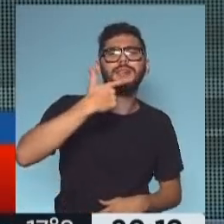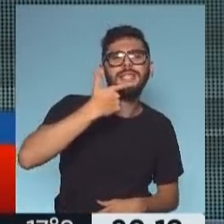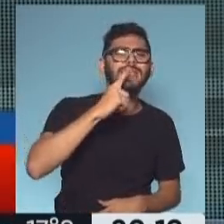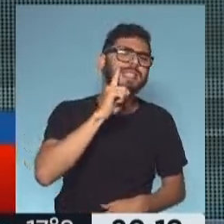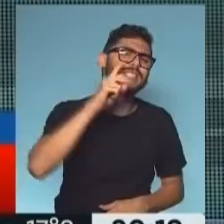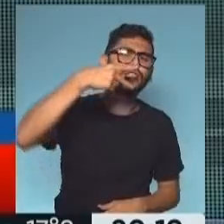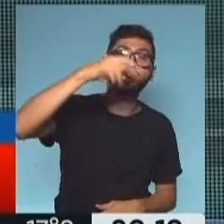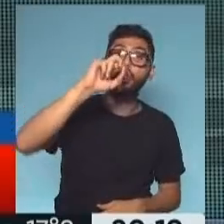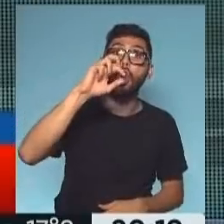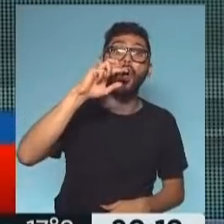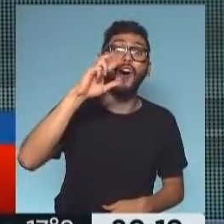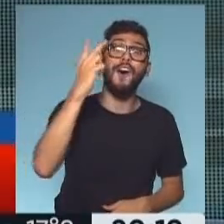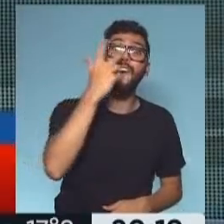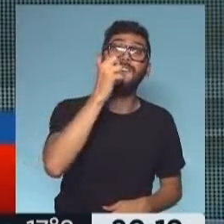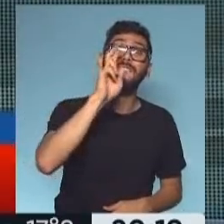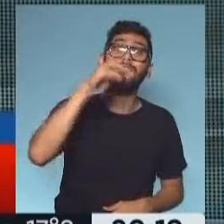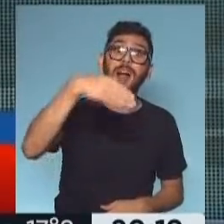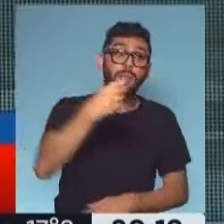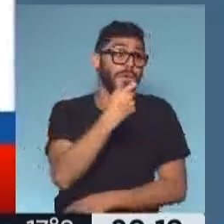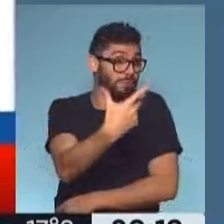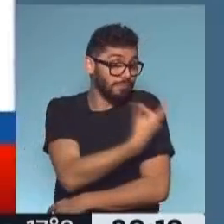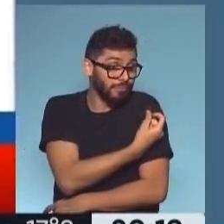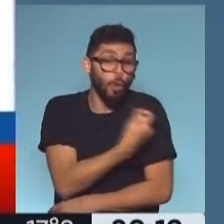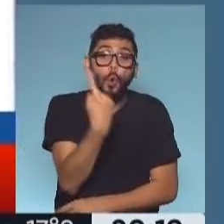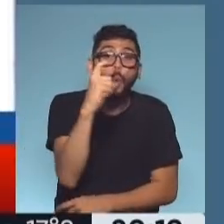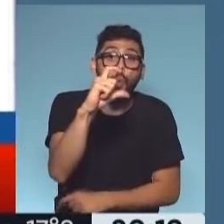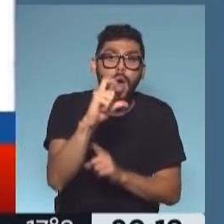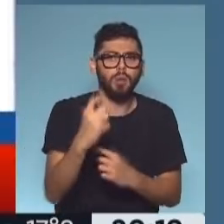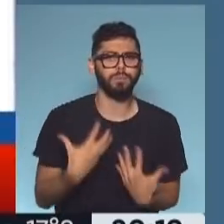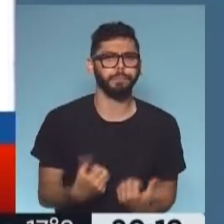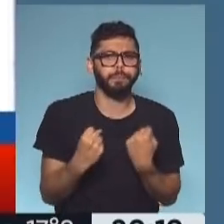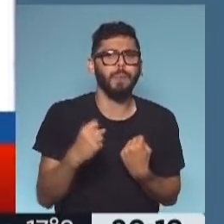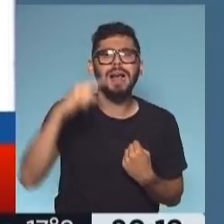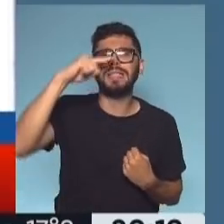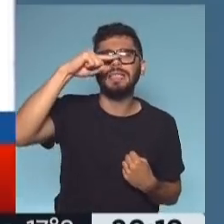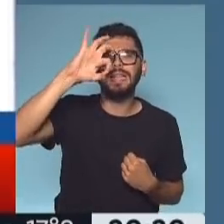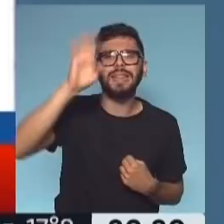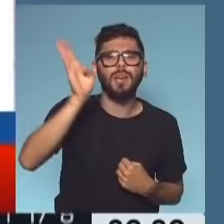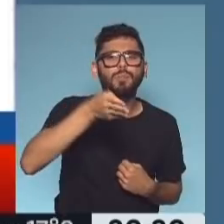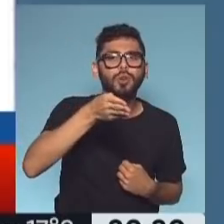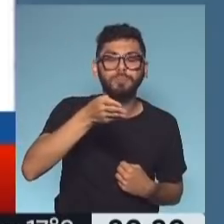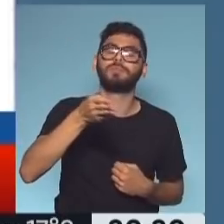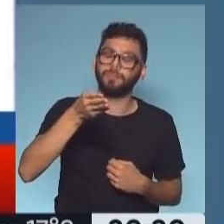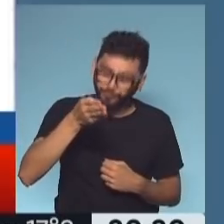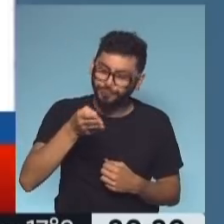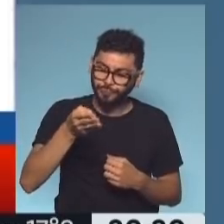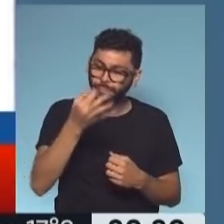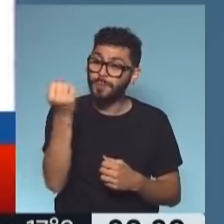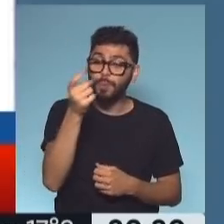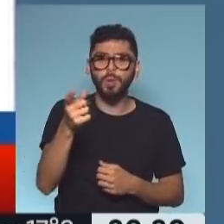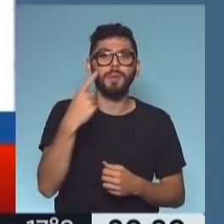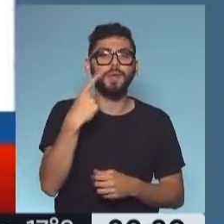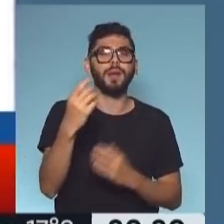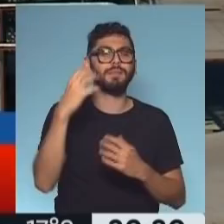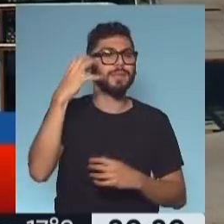una sola dosis tiene más del 70% Bueno, de justamente de esto que contás, Feli, habló hoy la ministra de Salud, Carla Bisotti. Si le parece,